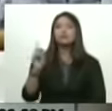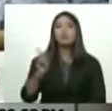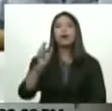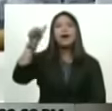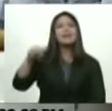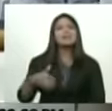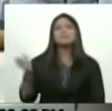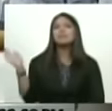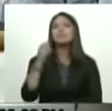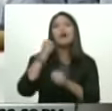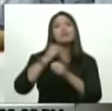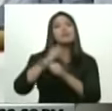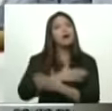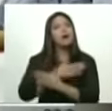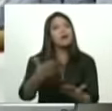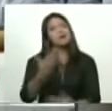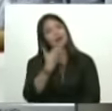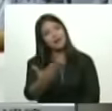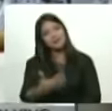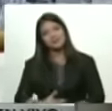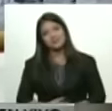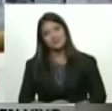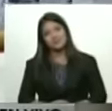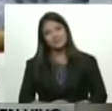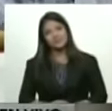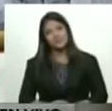todos venimos a eso. Un placer. Gracias.